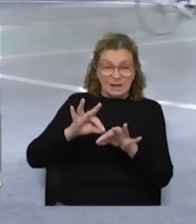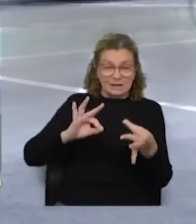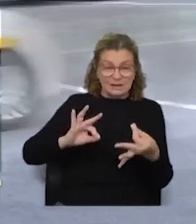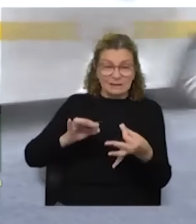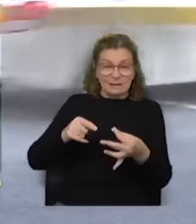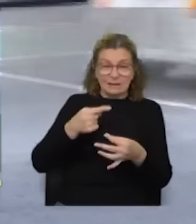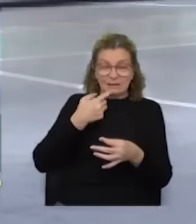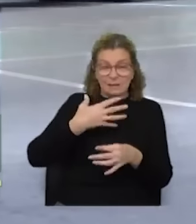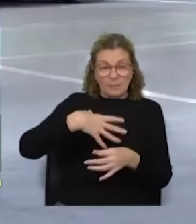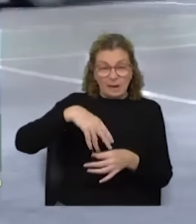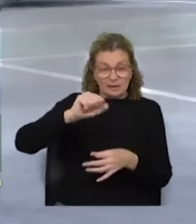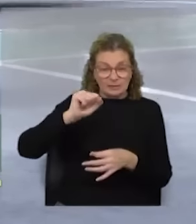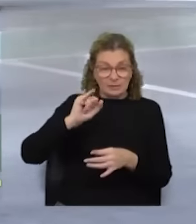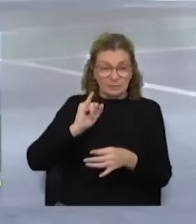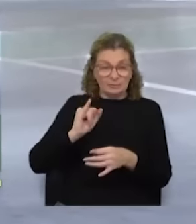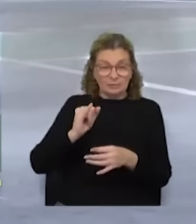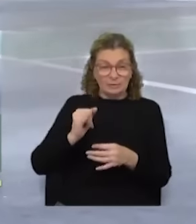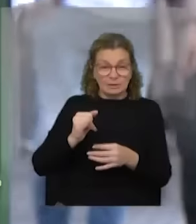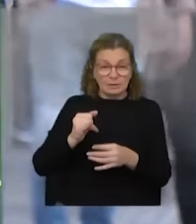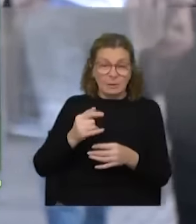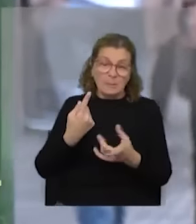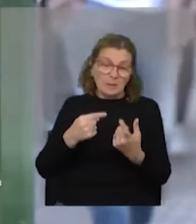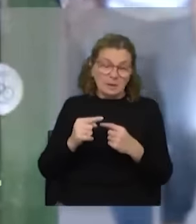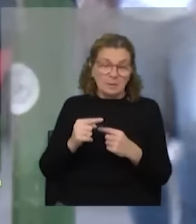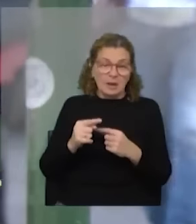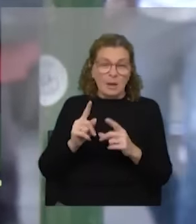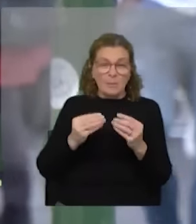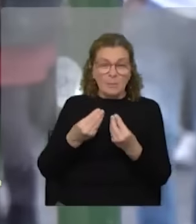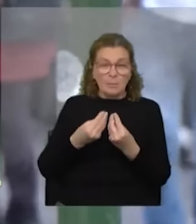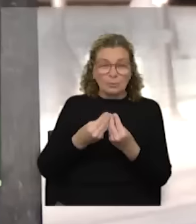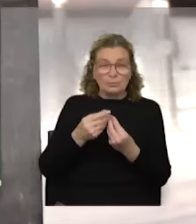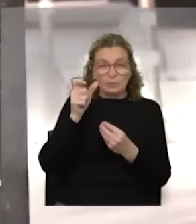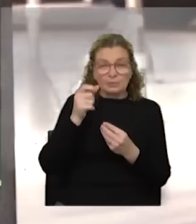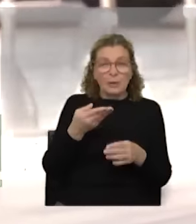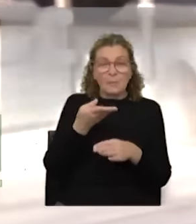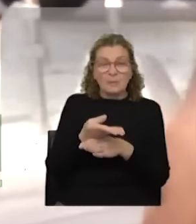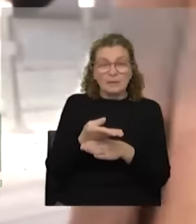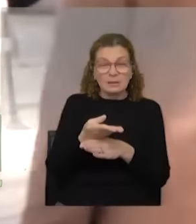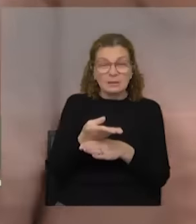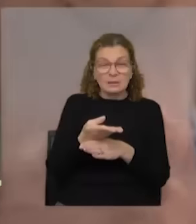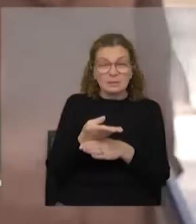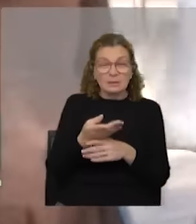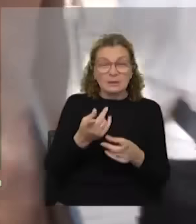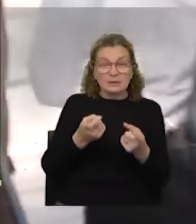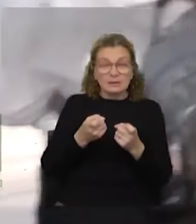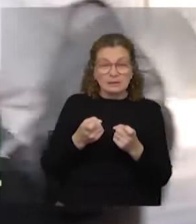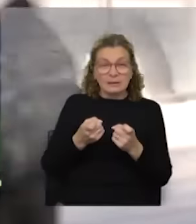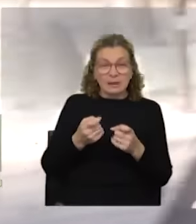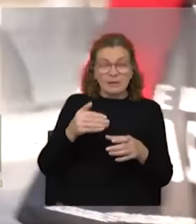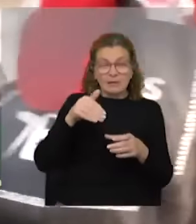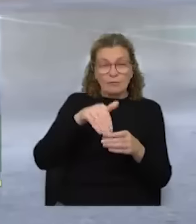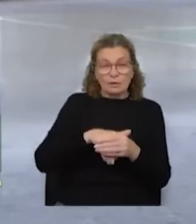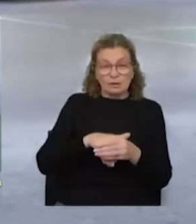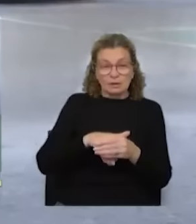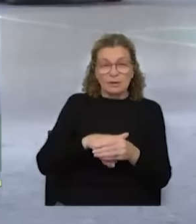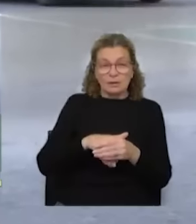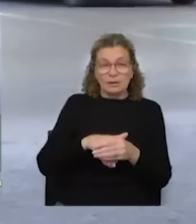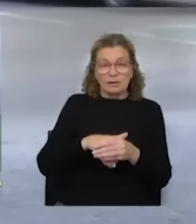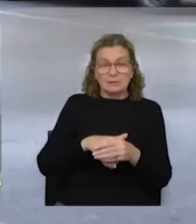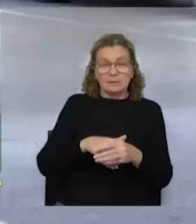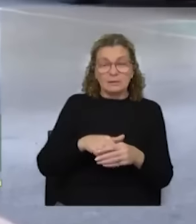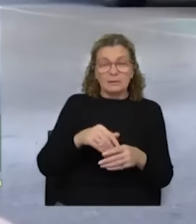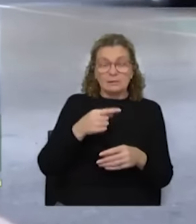te dice me la llevo para sacarte la carga Pero hay mucha gente que viene y te pide lista porque necesariamente va botar me entiendes normalmente